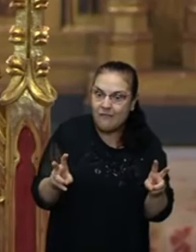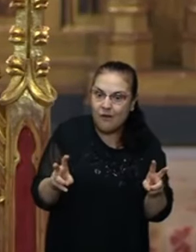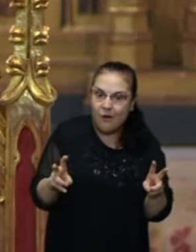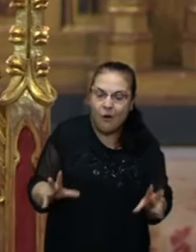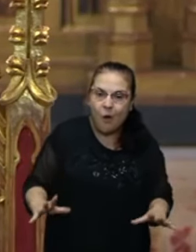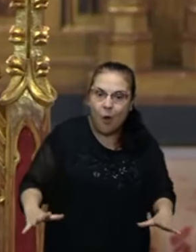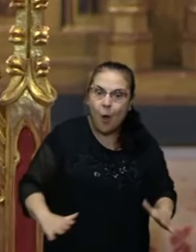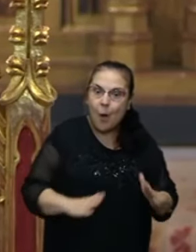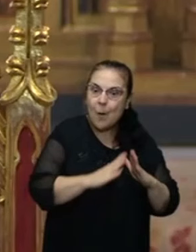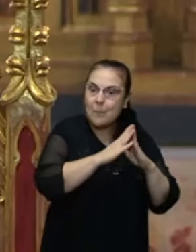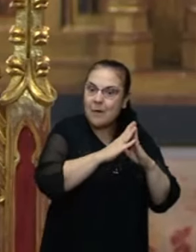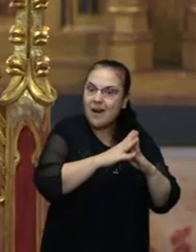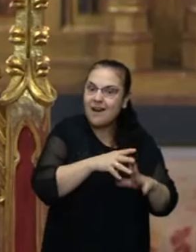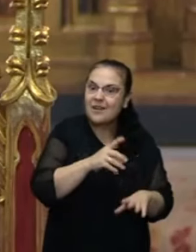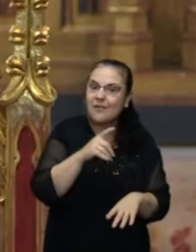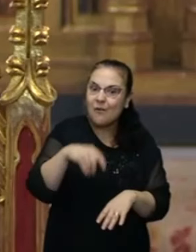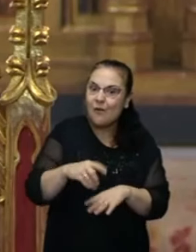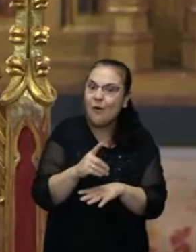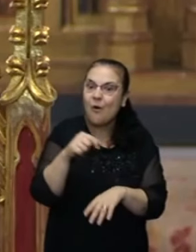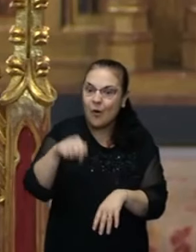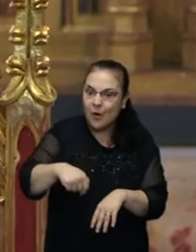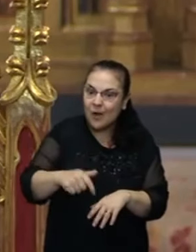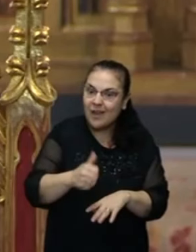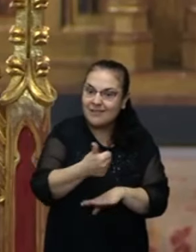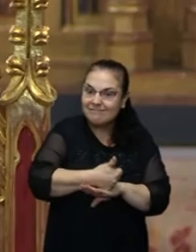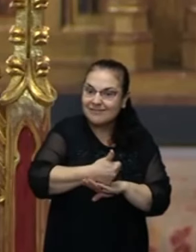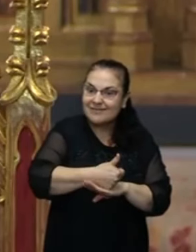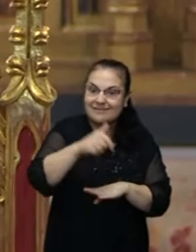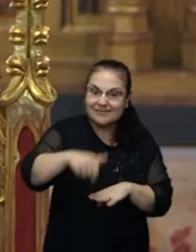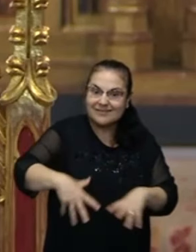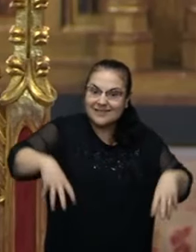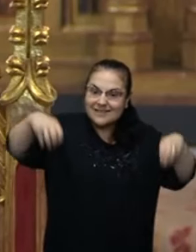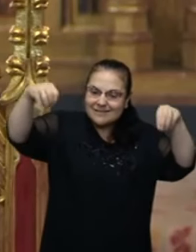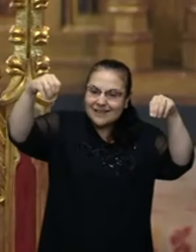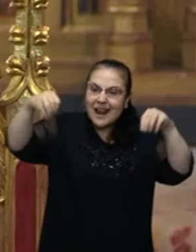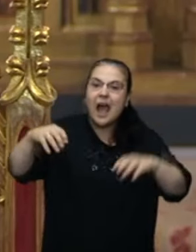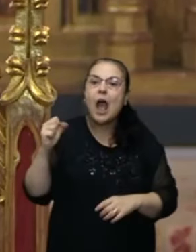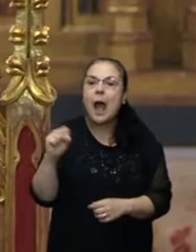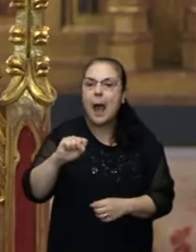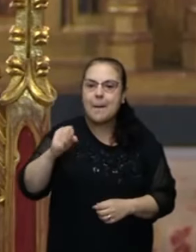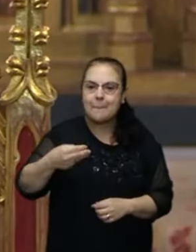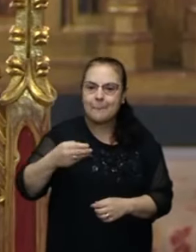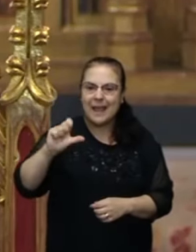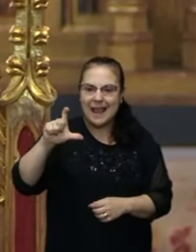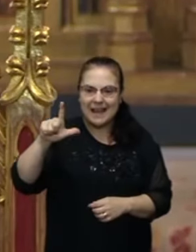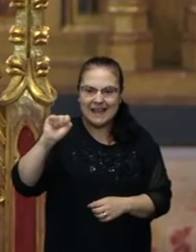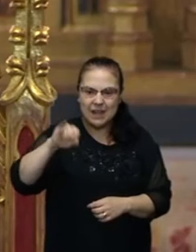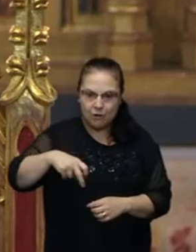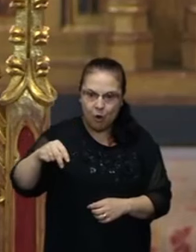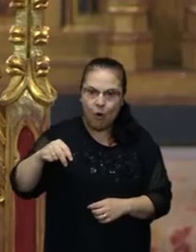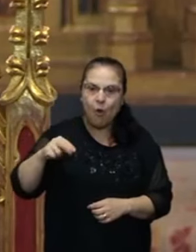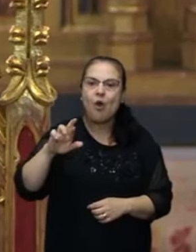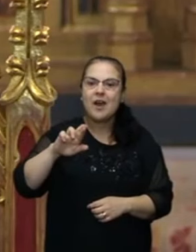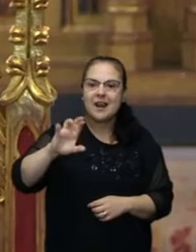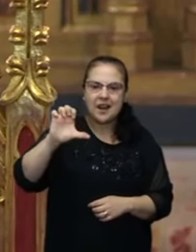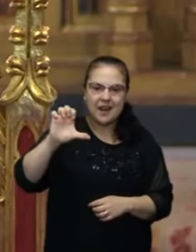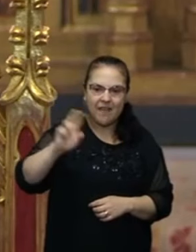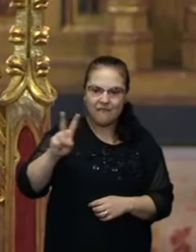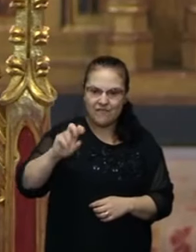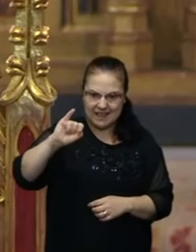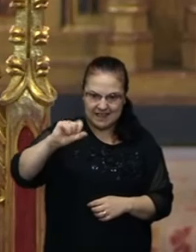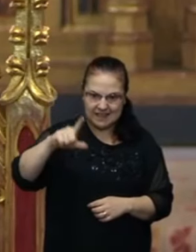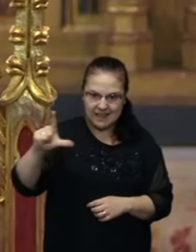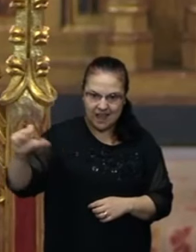y rector de esta basílica, don Avelino Revilla, y pedimos a Dios que